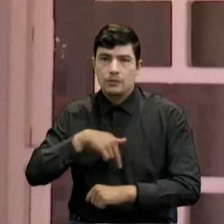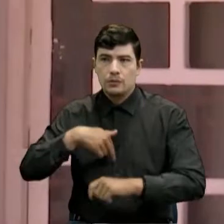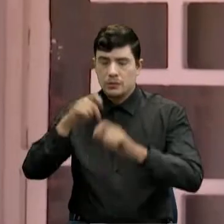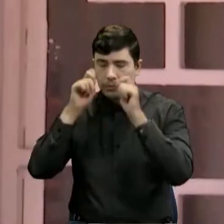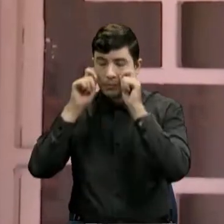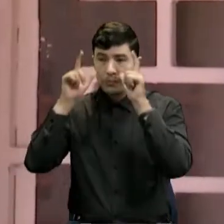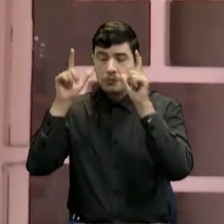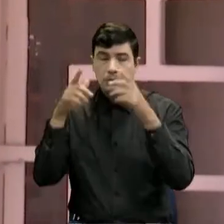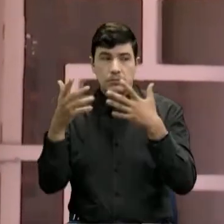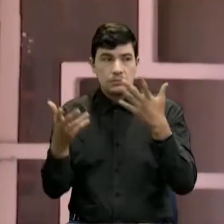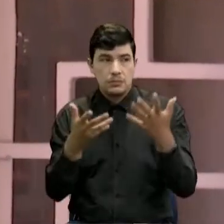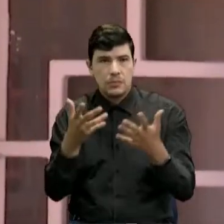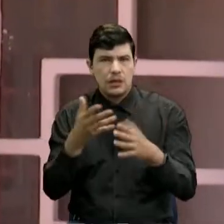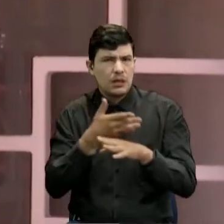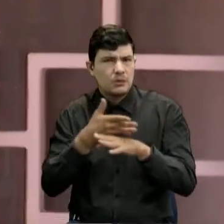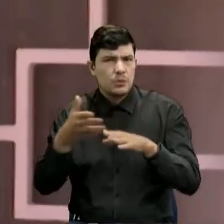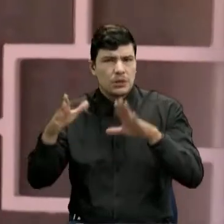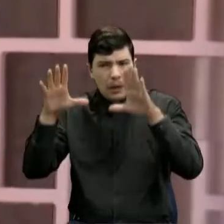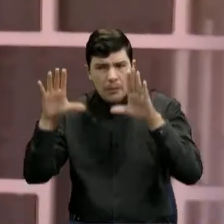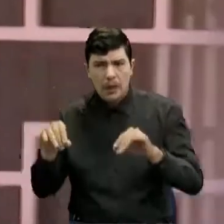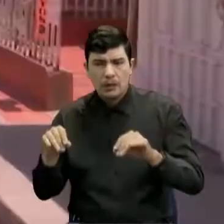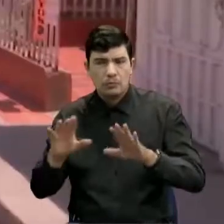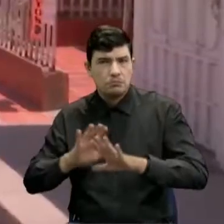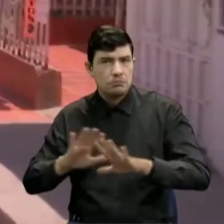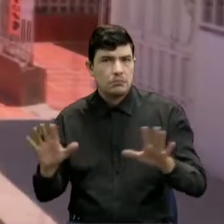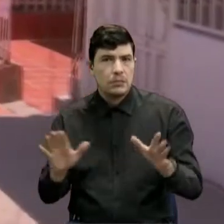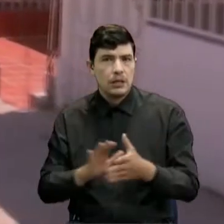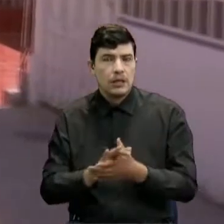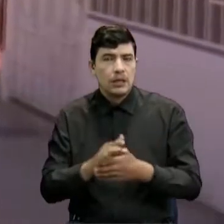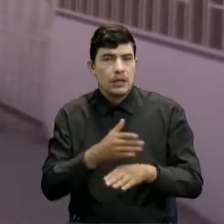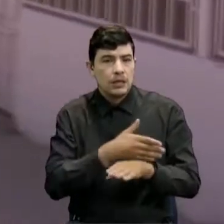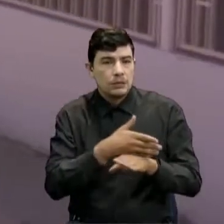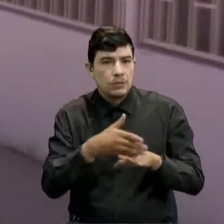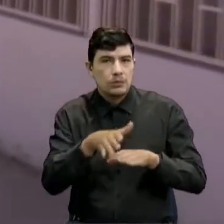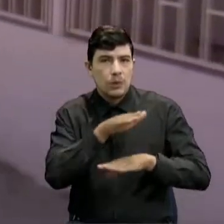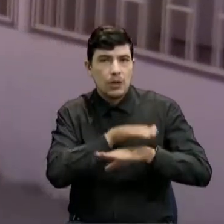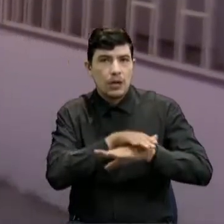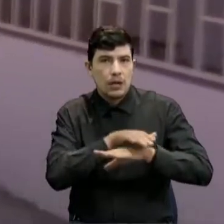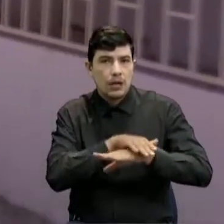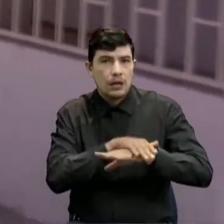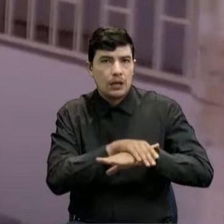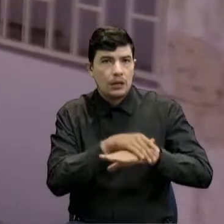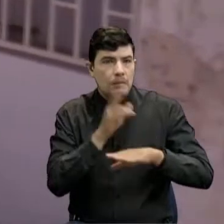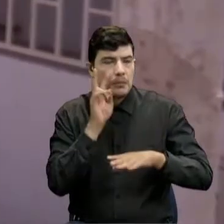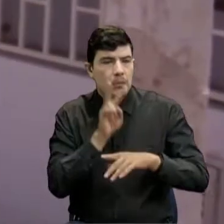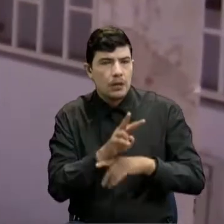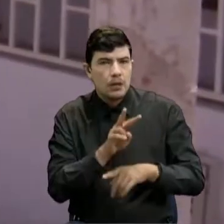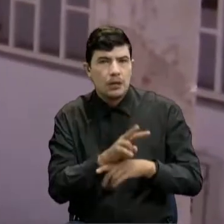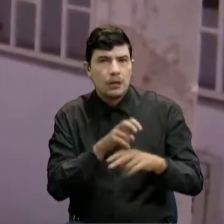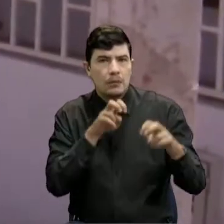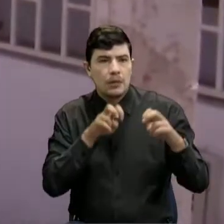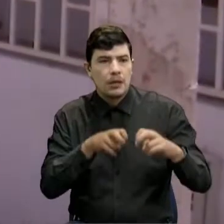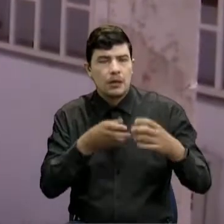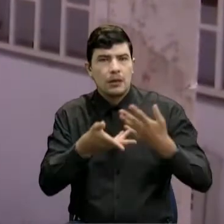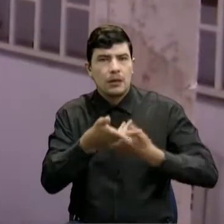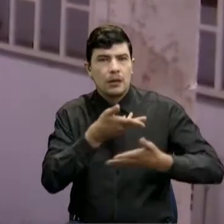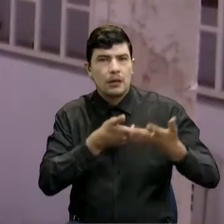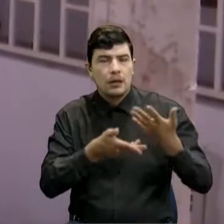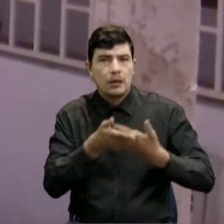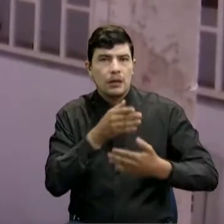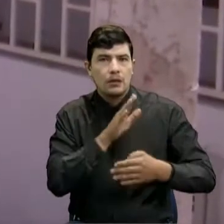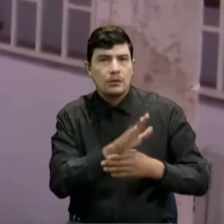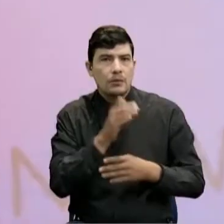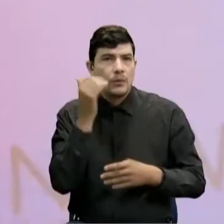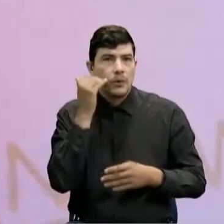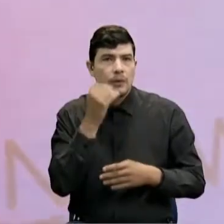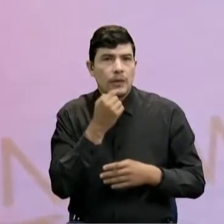ya luego apagaron todo. Y en la tarde a veces se sentaba ahí. El martes se sentó ahí a hablar conmigo. Me dijo